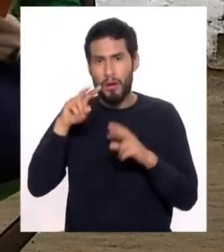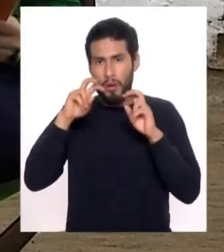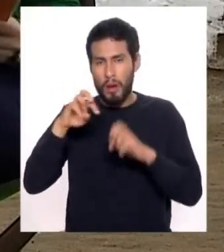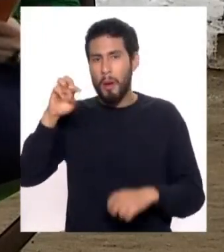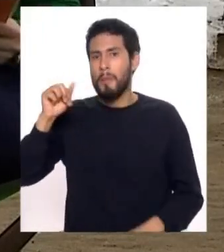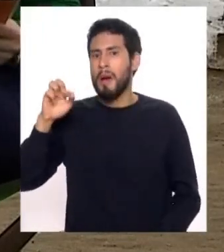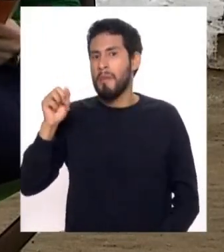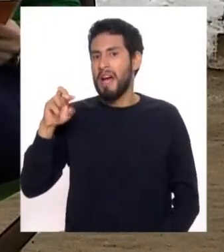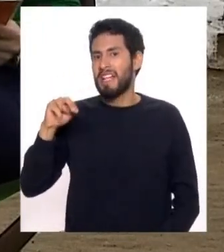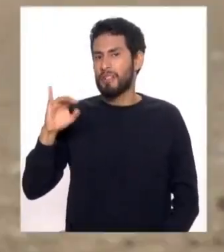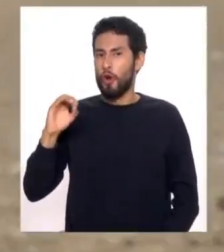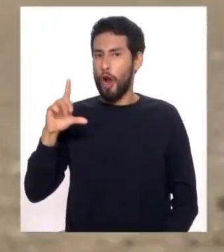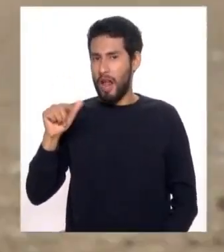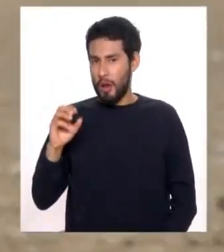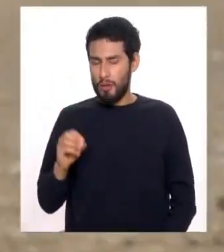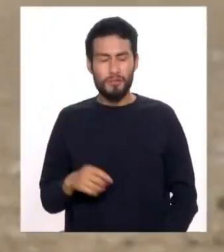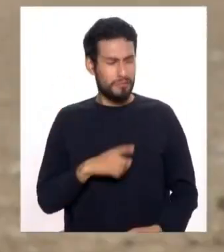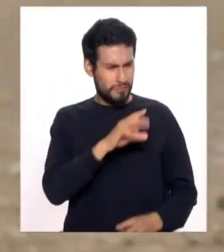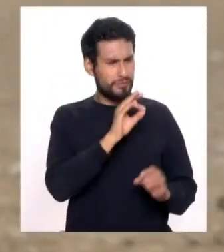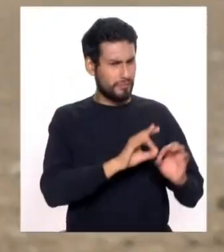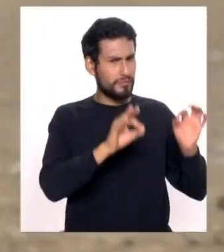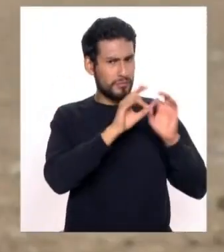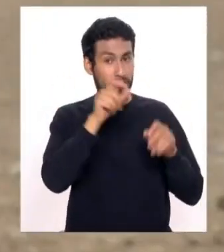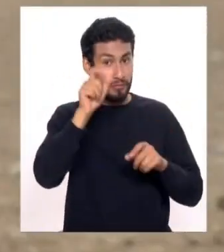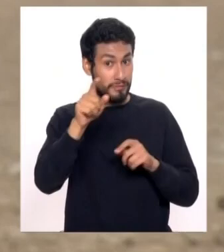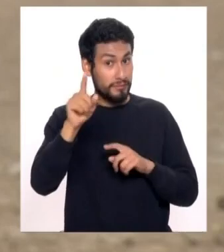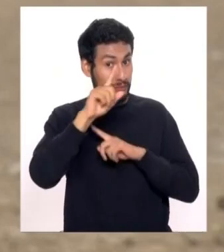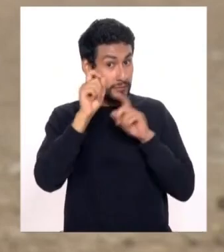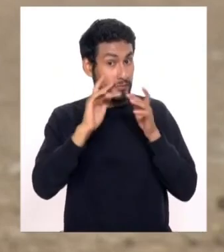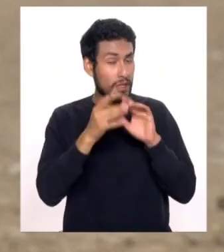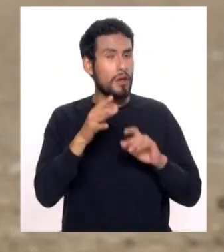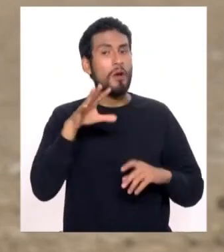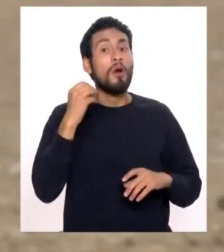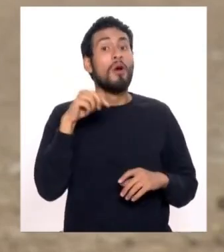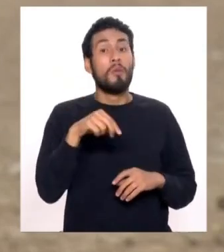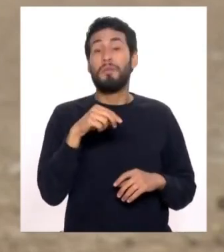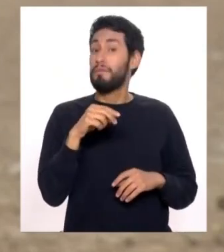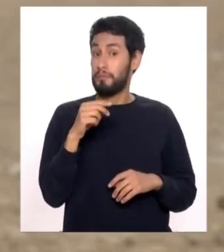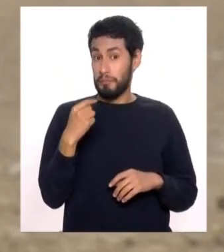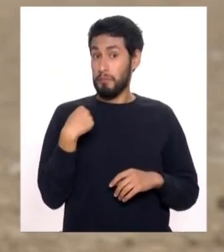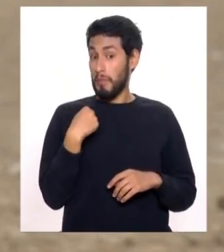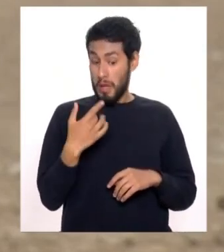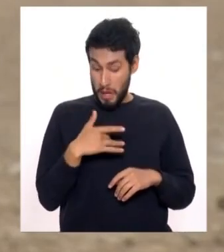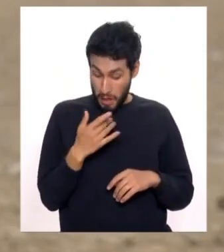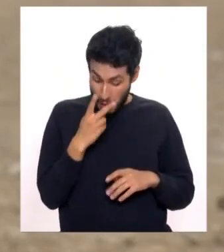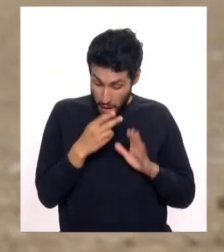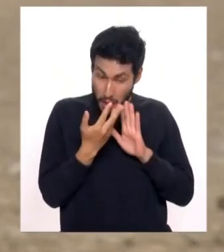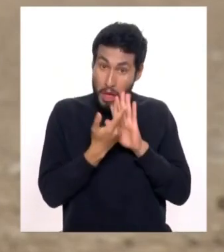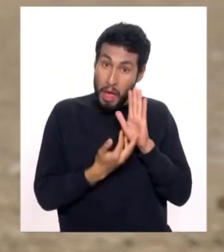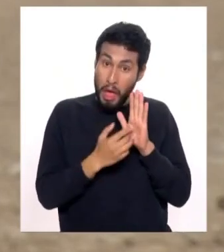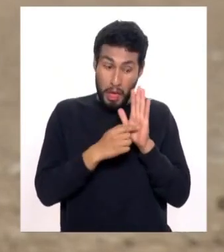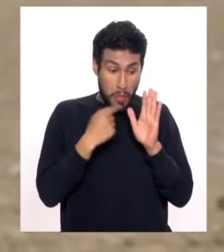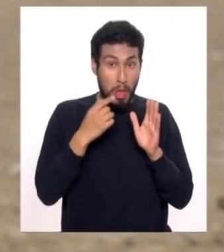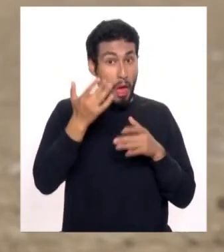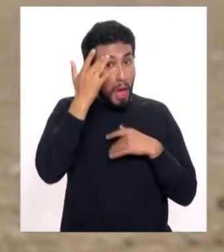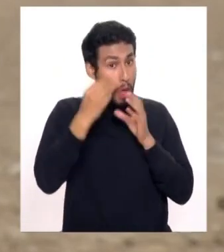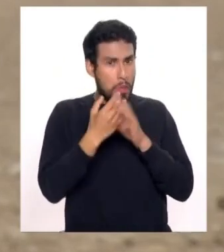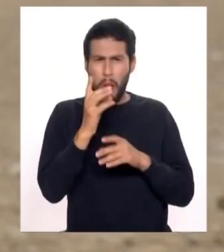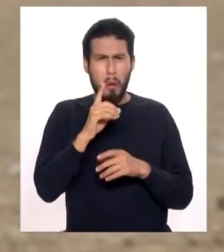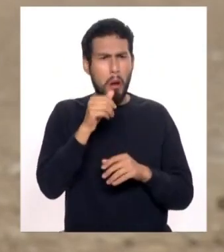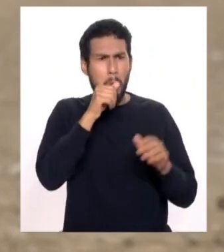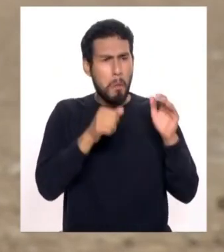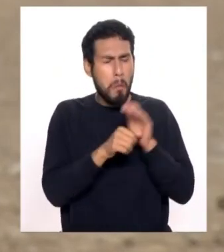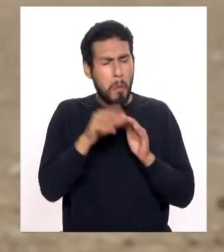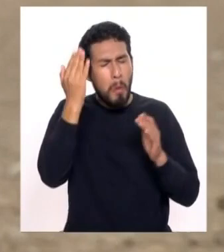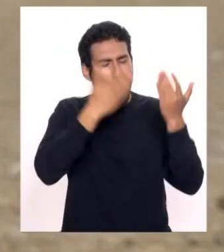importante, lo que ha preguntado la usuaria respecto al hecho de que no necesariamente tenemos que tener lesiones para poder habernos infectado. Por lo